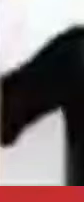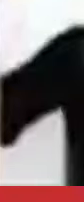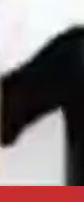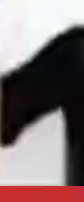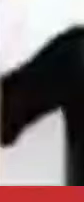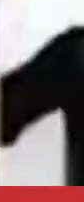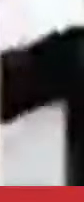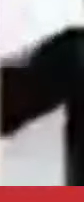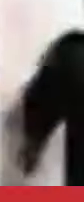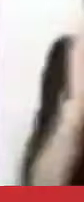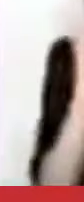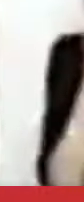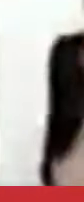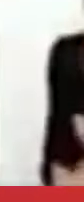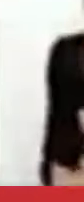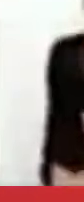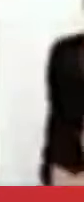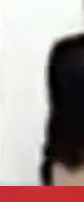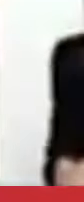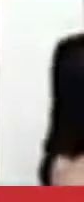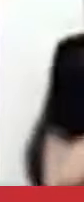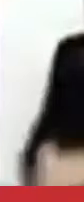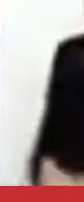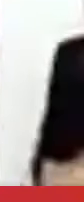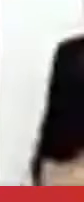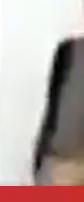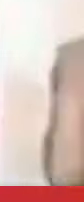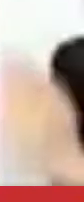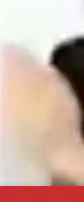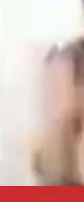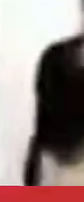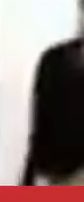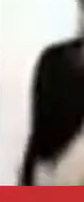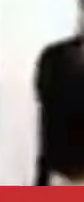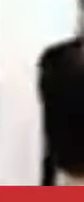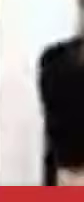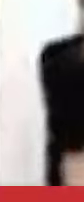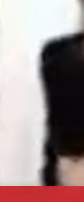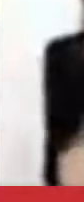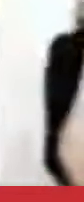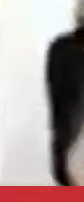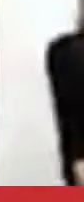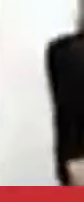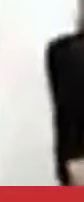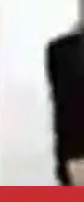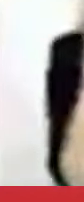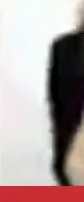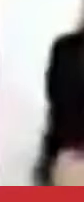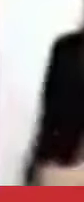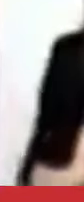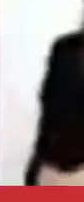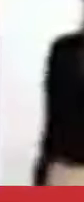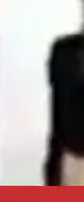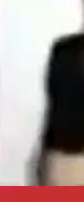no exista la fuerza del Estado para proteger no solo a las mujeres a los hombres a los niños a todo ciudadano que